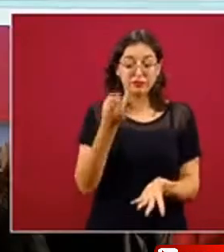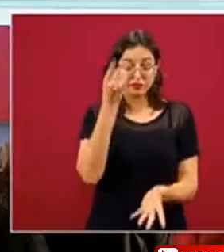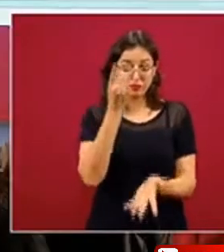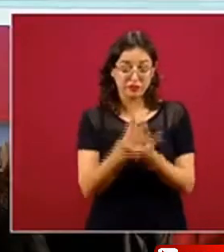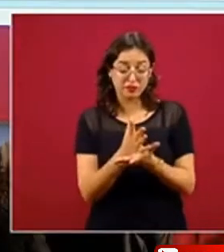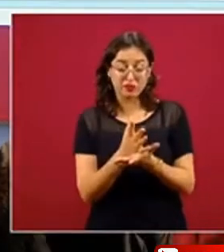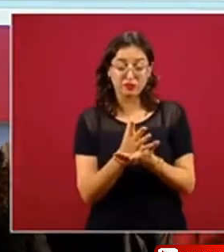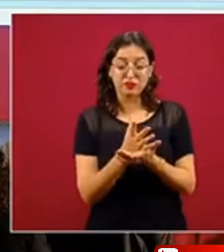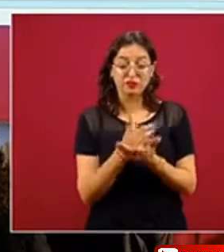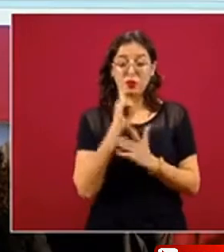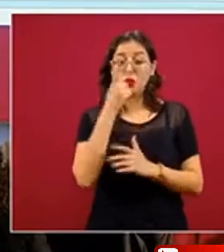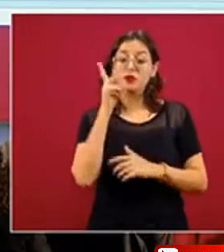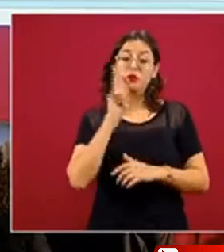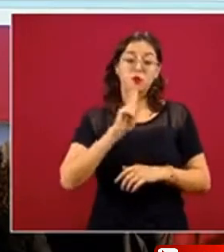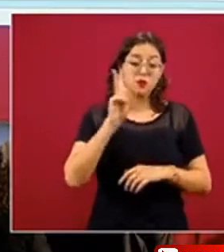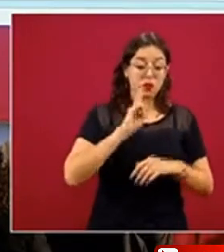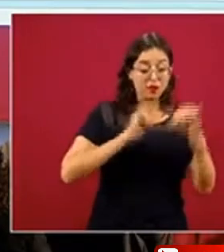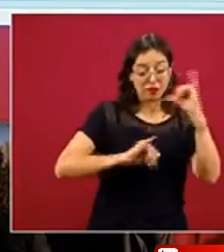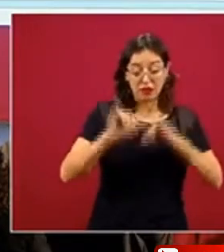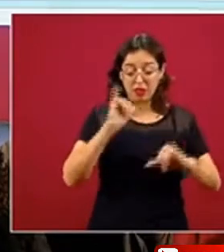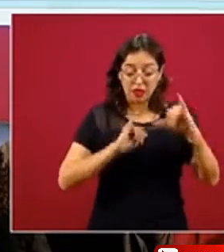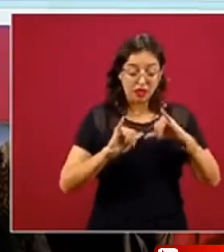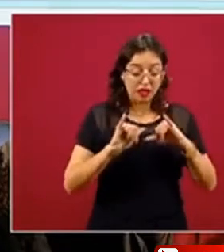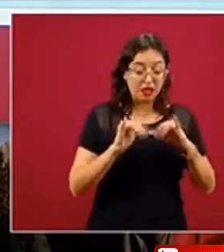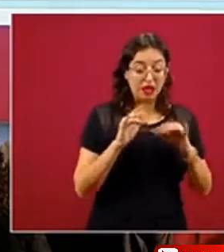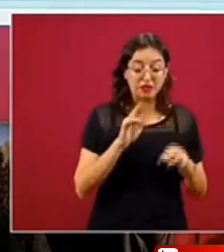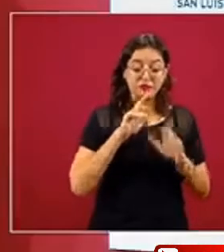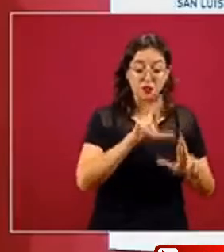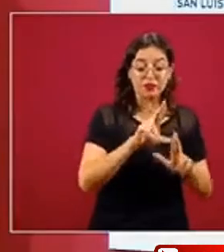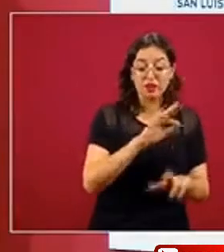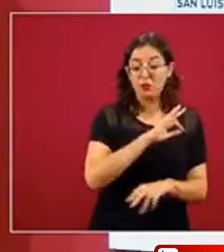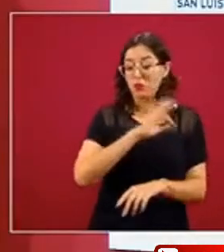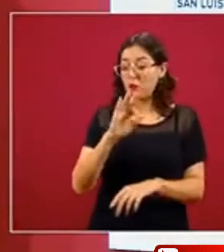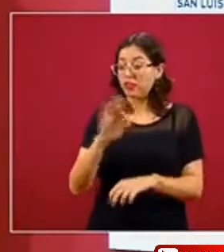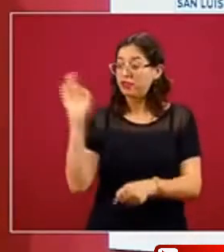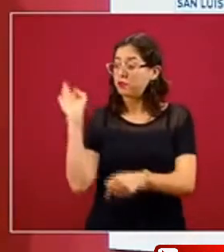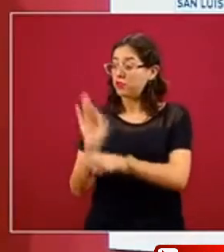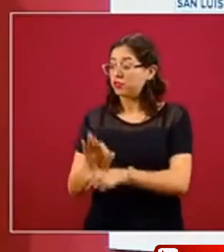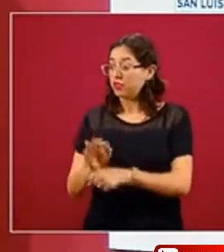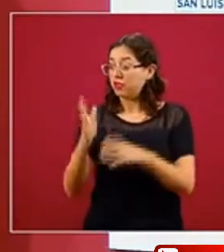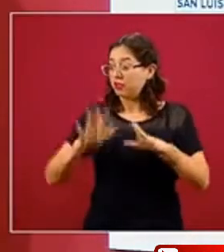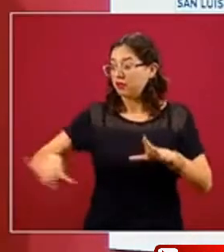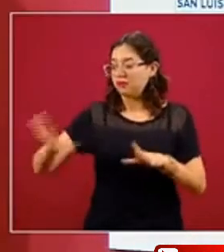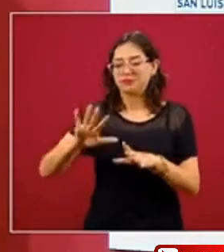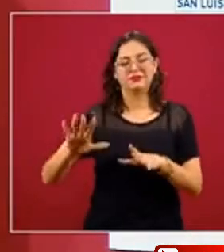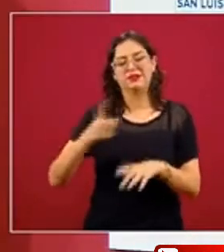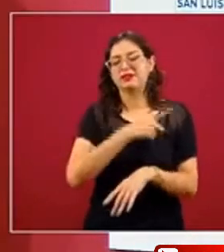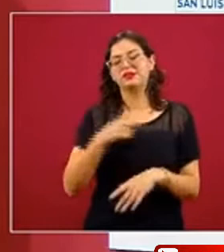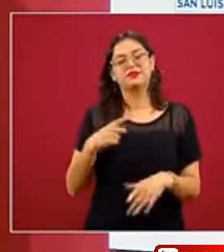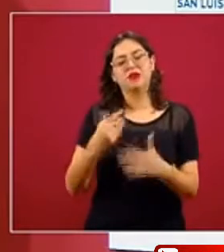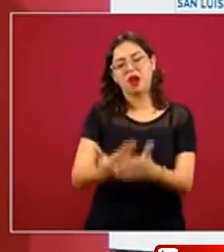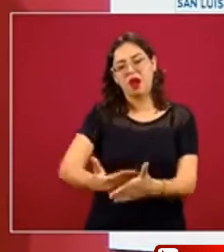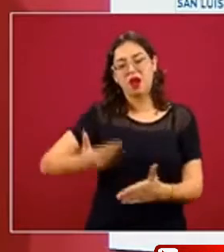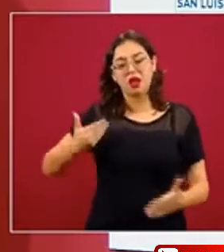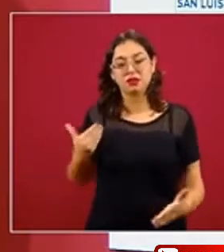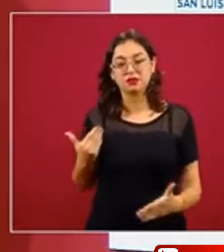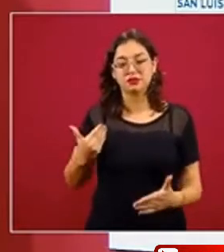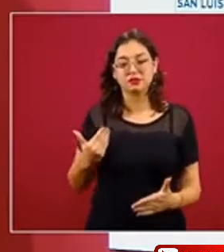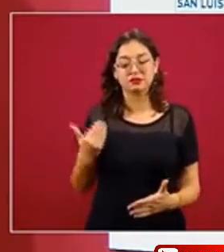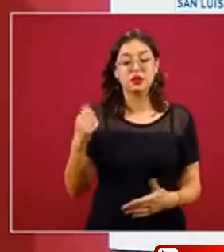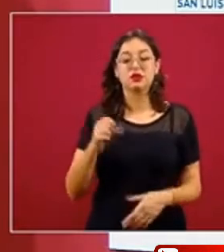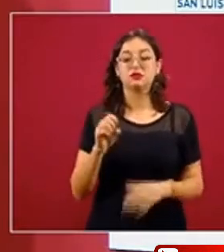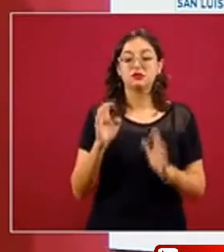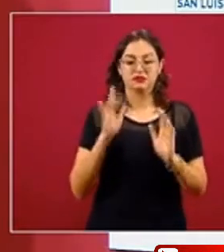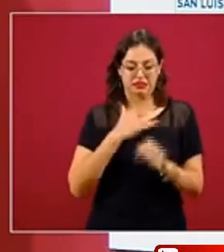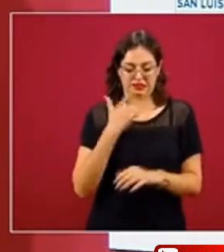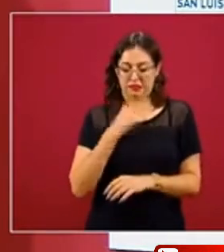y su resultado se pueden hacer acciones de salud pública. No es así, hay que hacerlas mucho antes, son